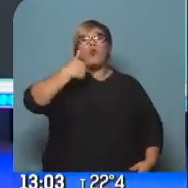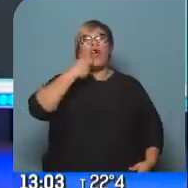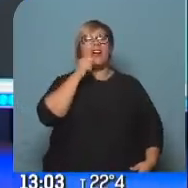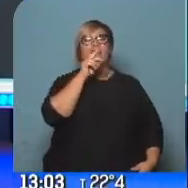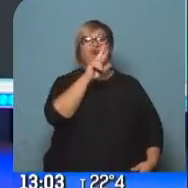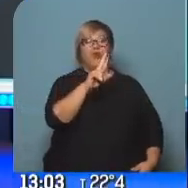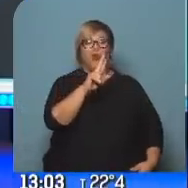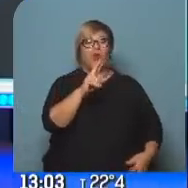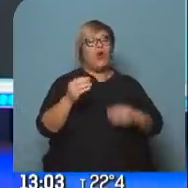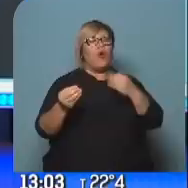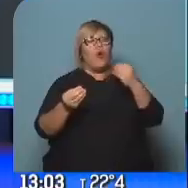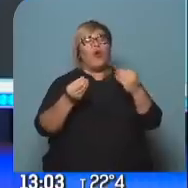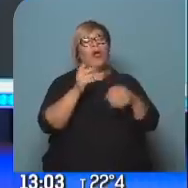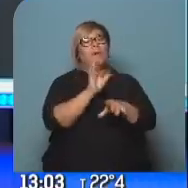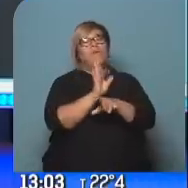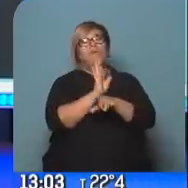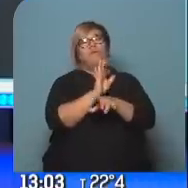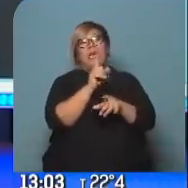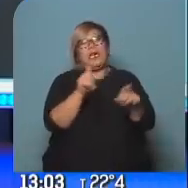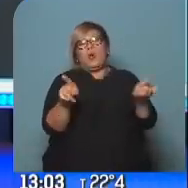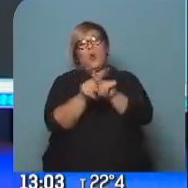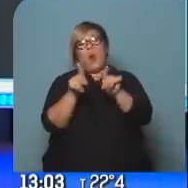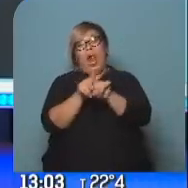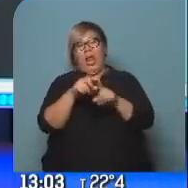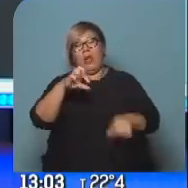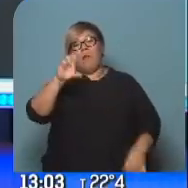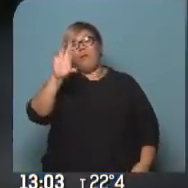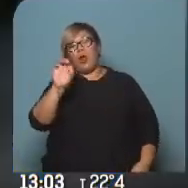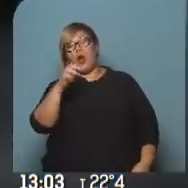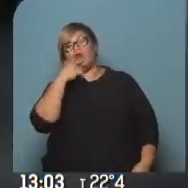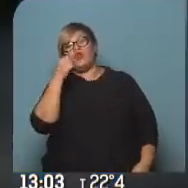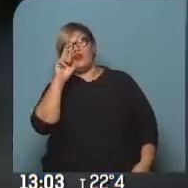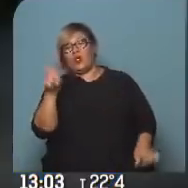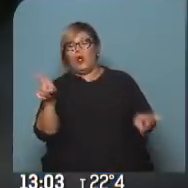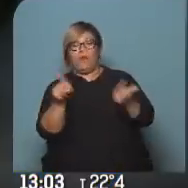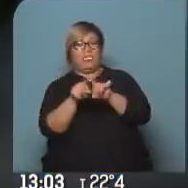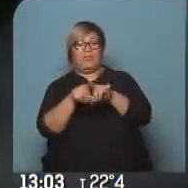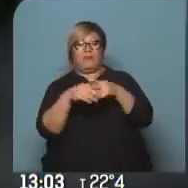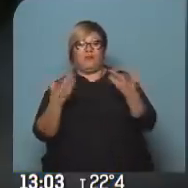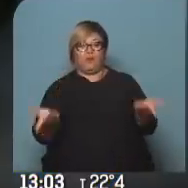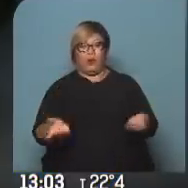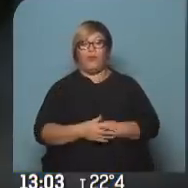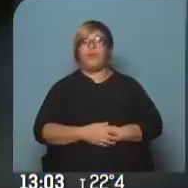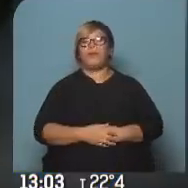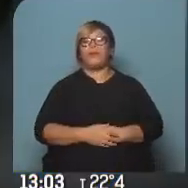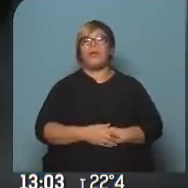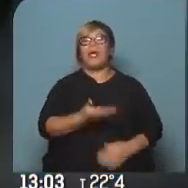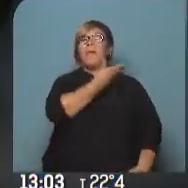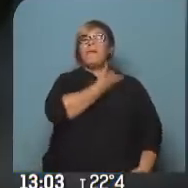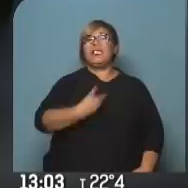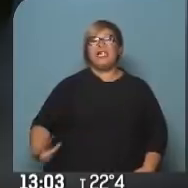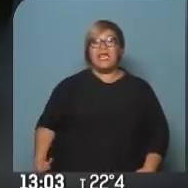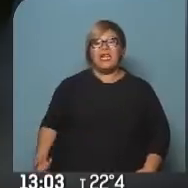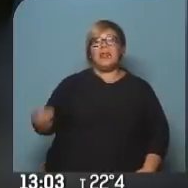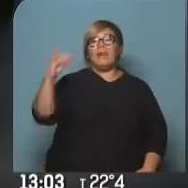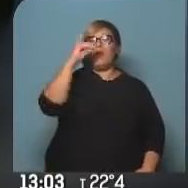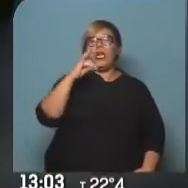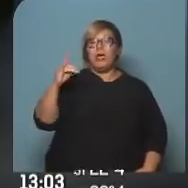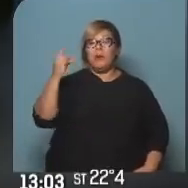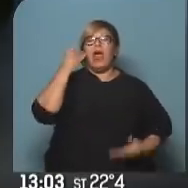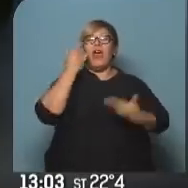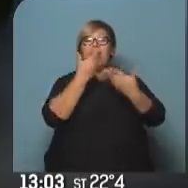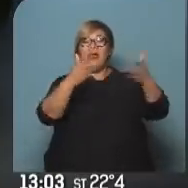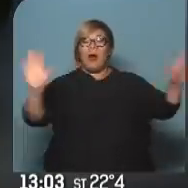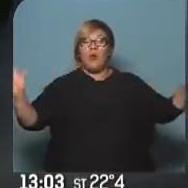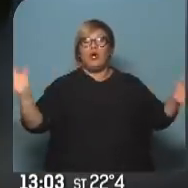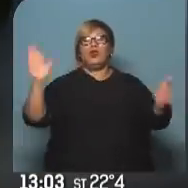¿Qué queda de la UNASUR? Este es el informe. El presidente Evo Morales inauguró la sede del Parlamento de la Unión